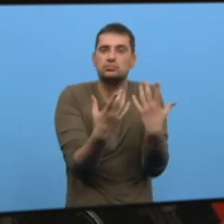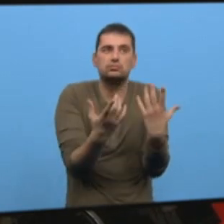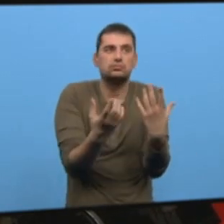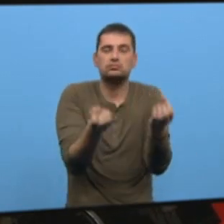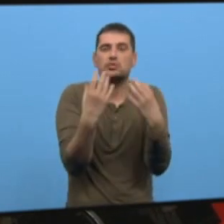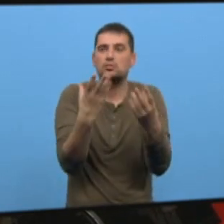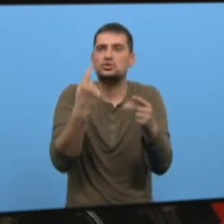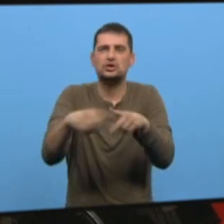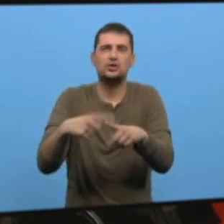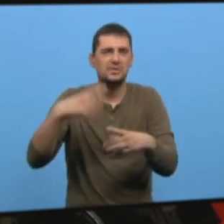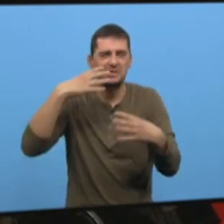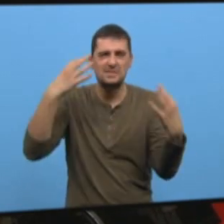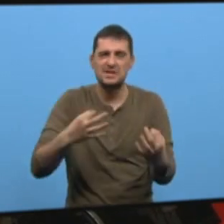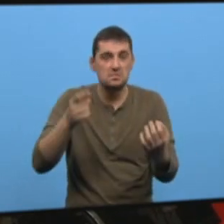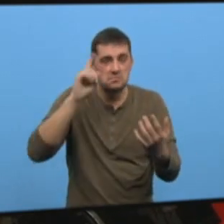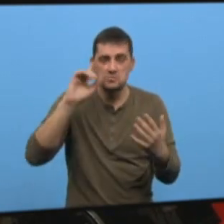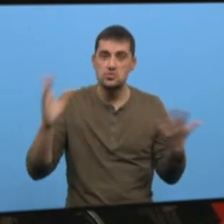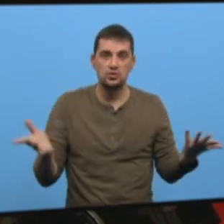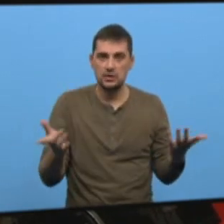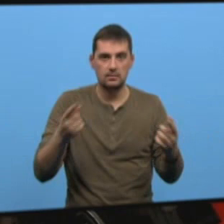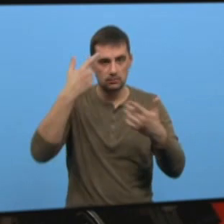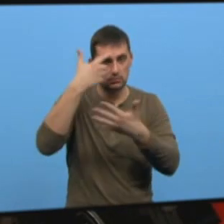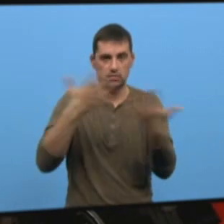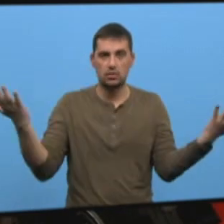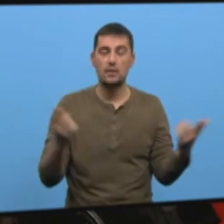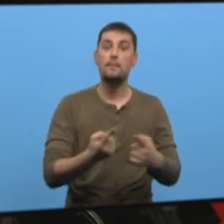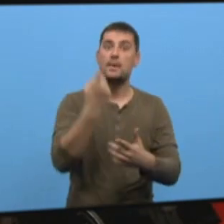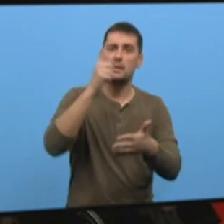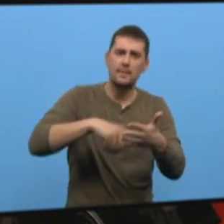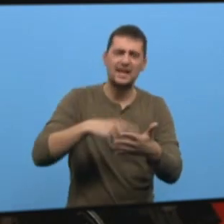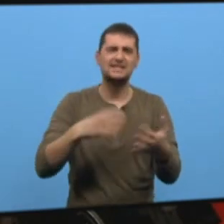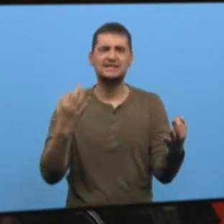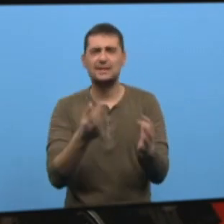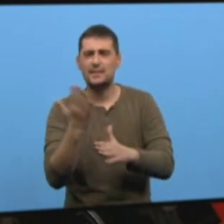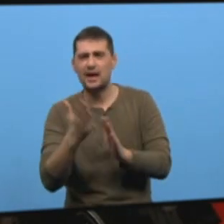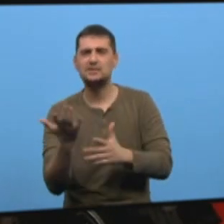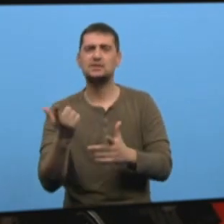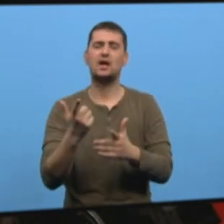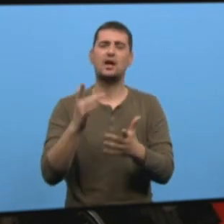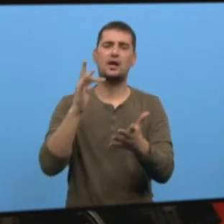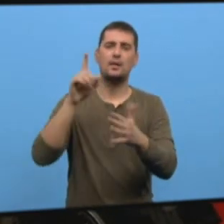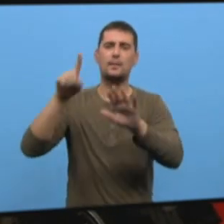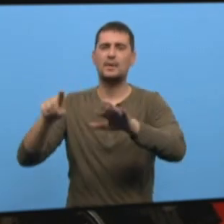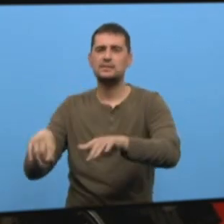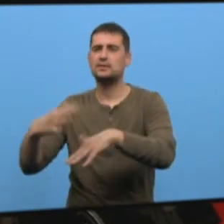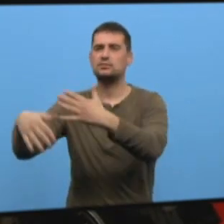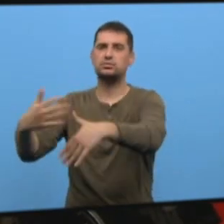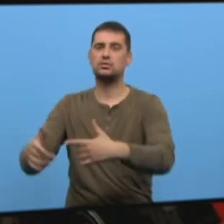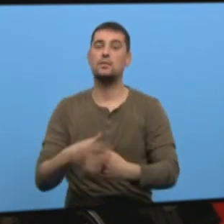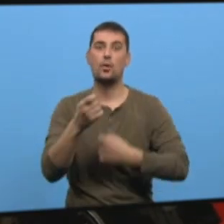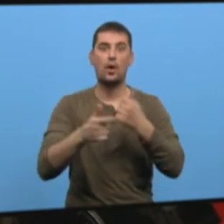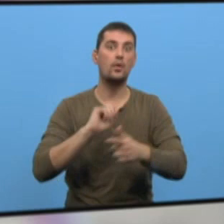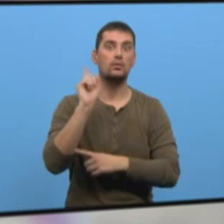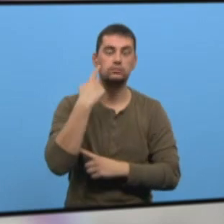cosas pero nadie conta realmente que pasa día a día o que pasa primero m o que pasa mes que pasa deí que irco A poco